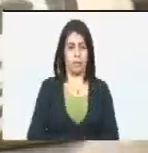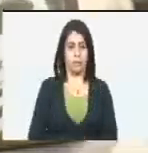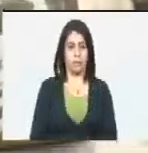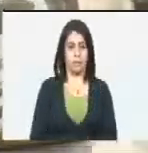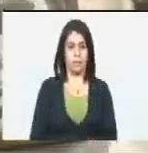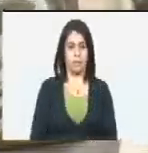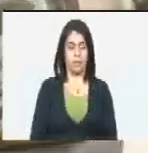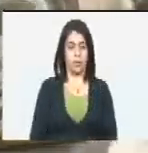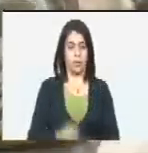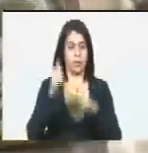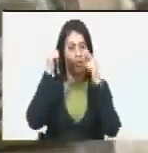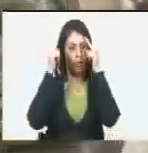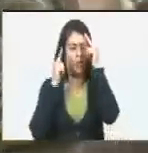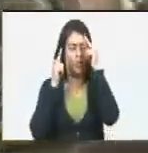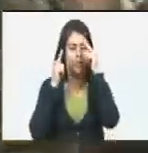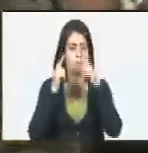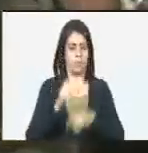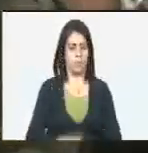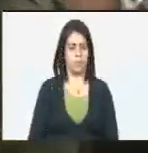con Chávez